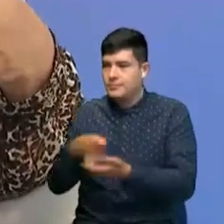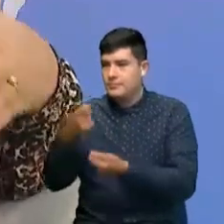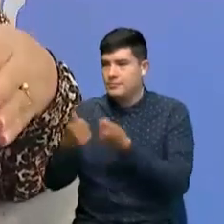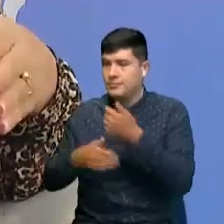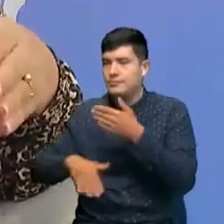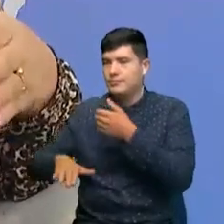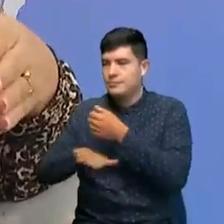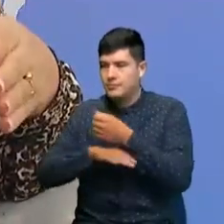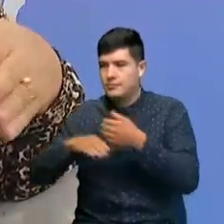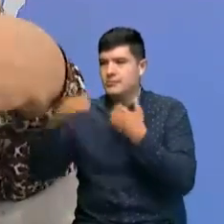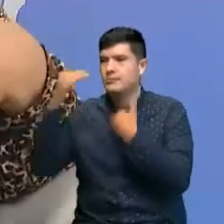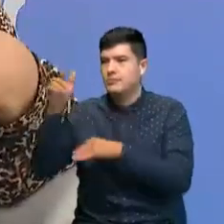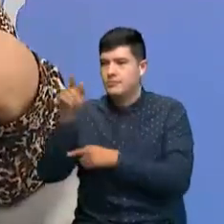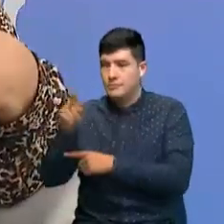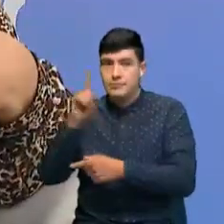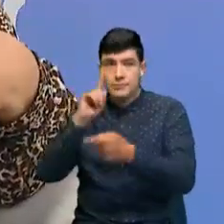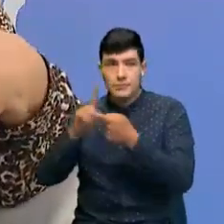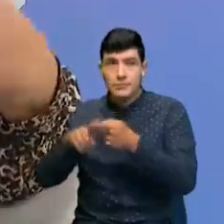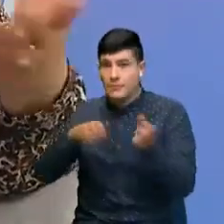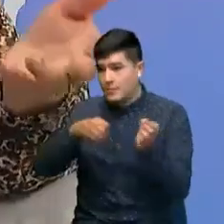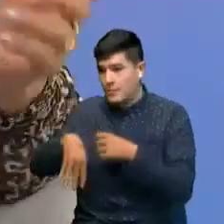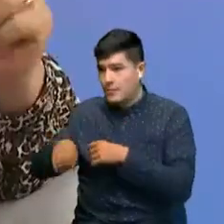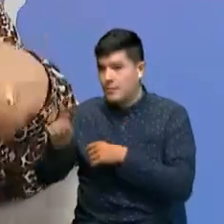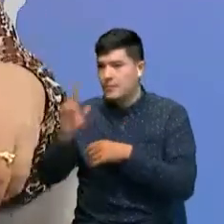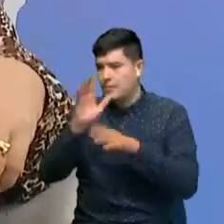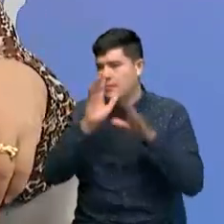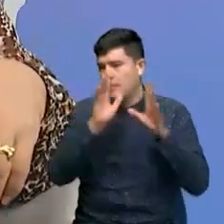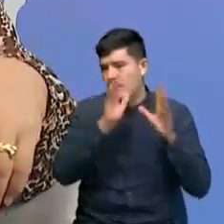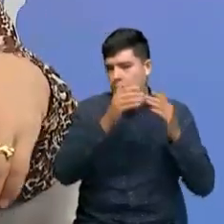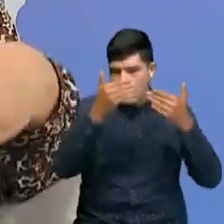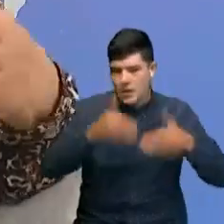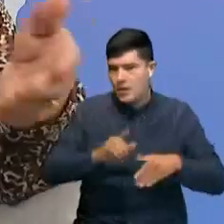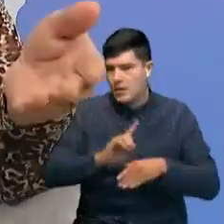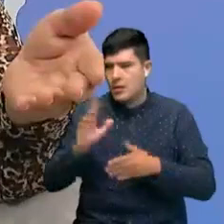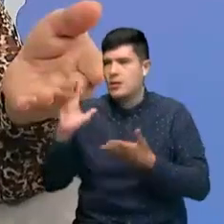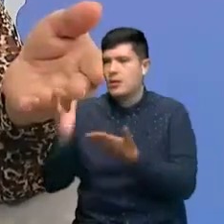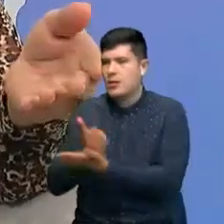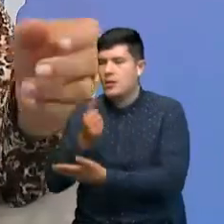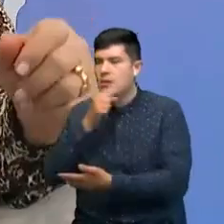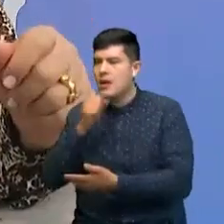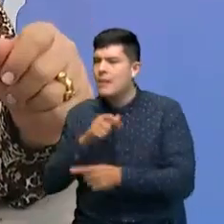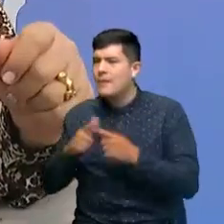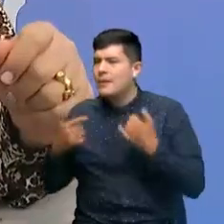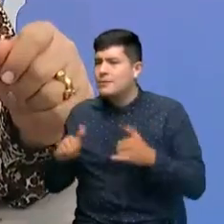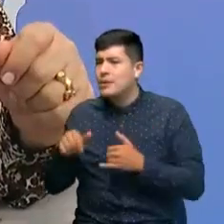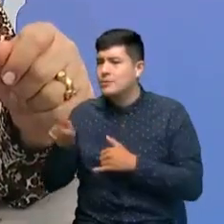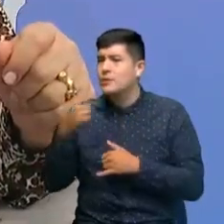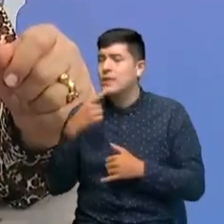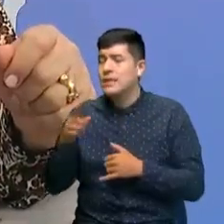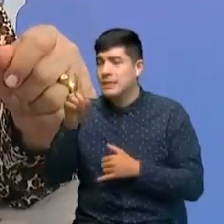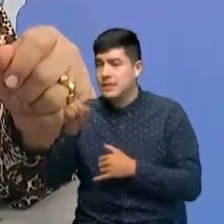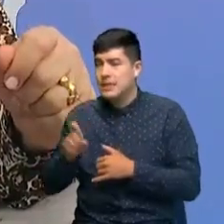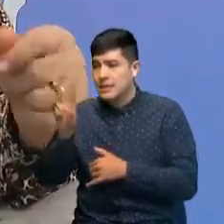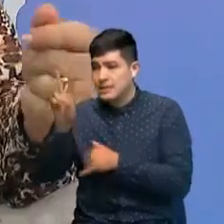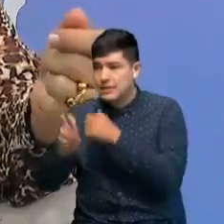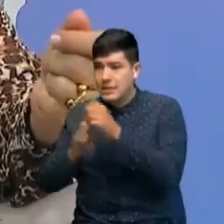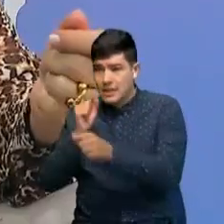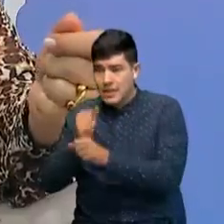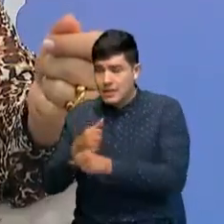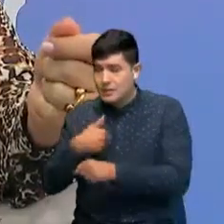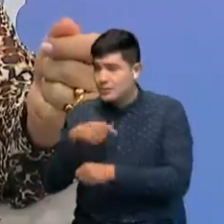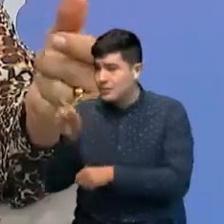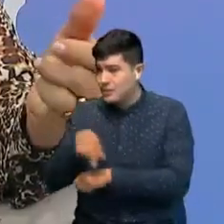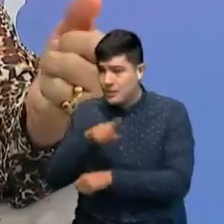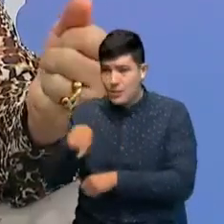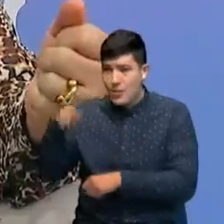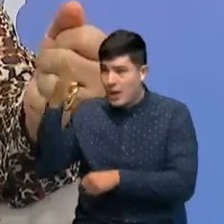con un ingreso base de cotización más alto con el fin de renunciar a la invalidez y cogerla de vejez. pero ya a esta altura, como dice, ya tengo 67 años y si no ha